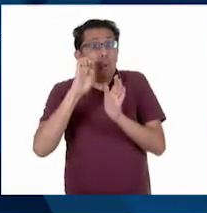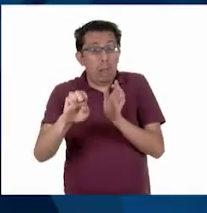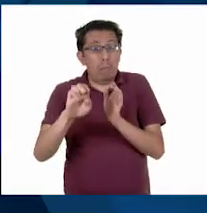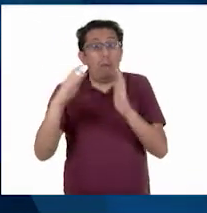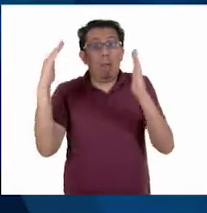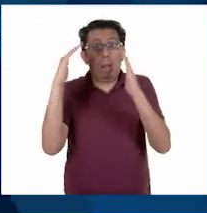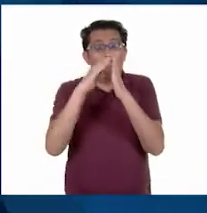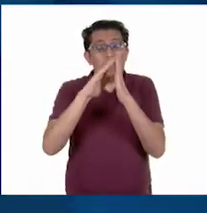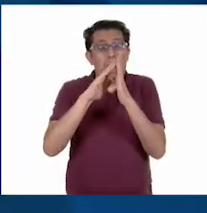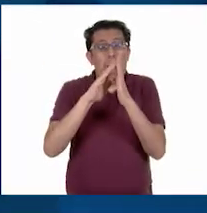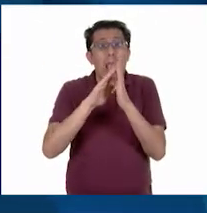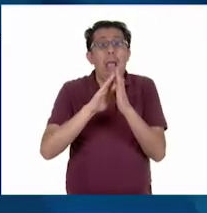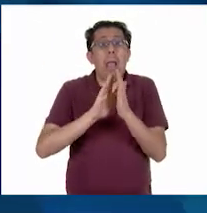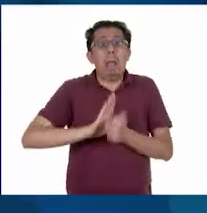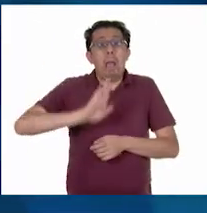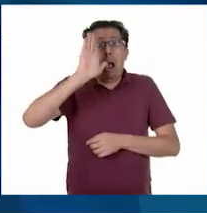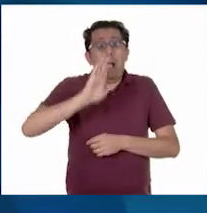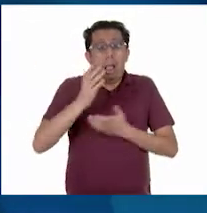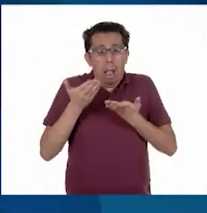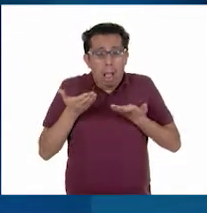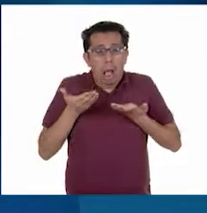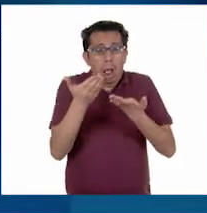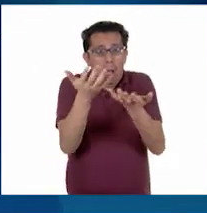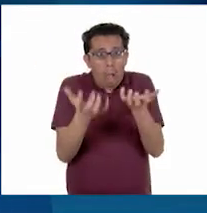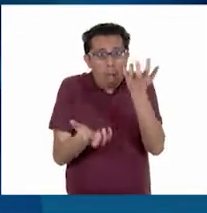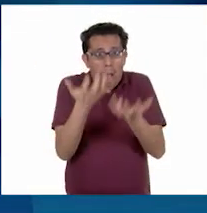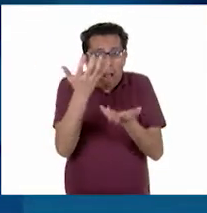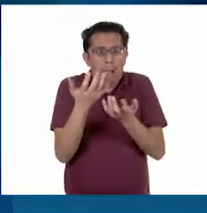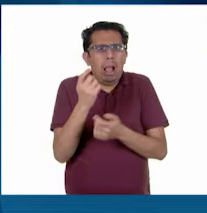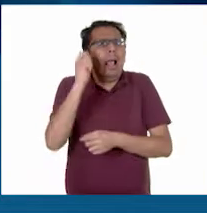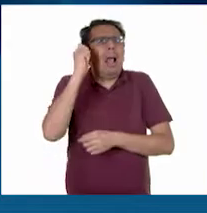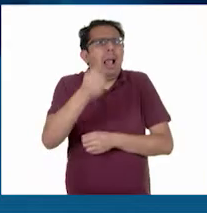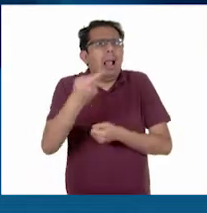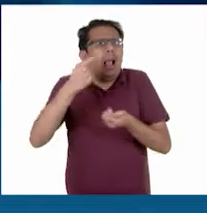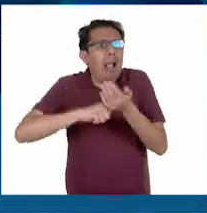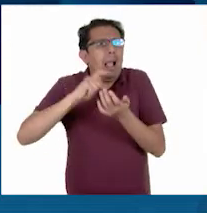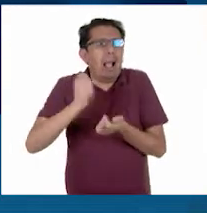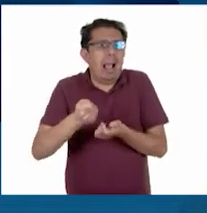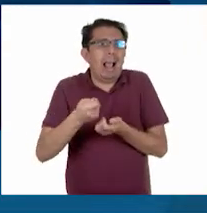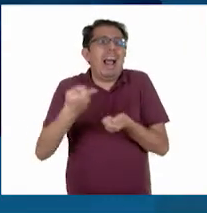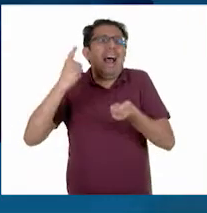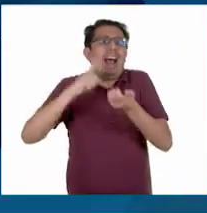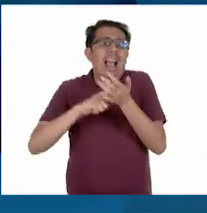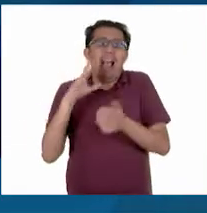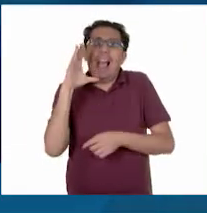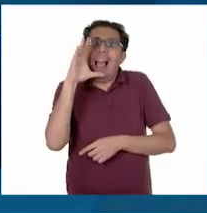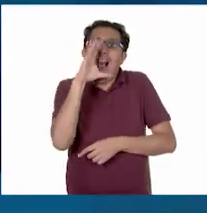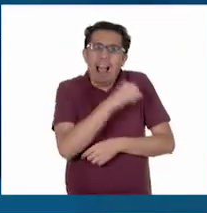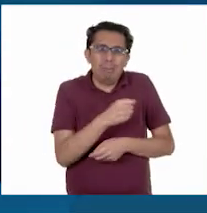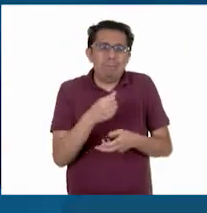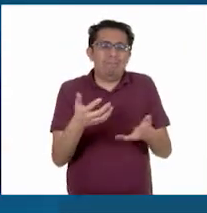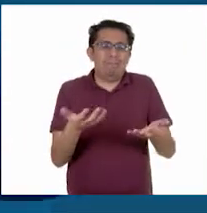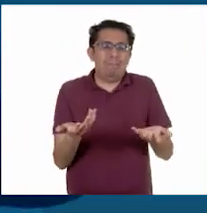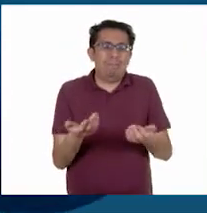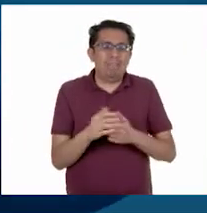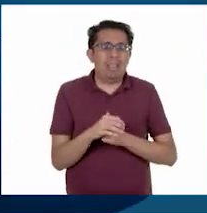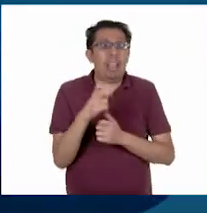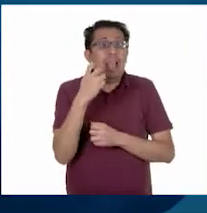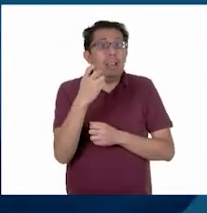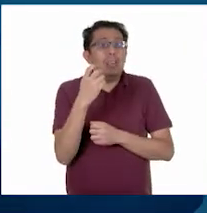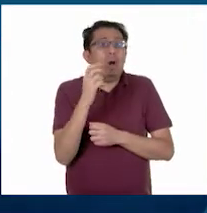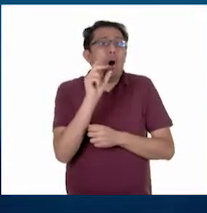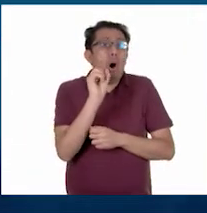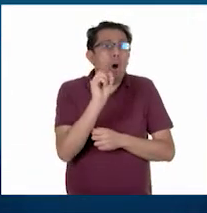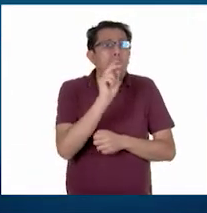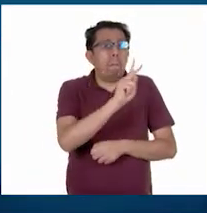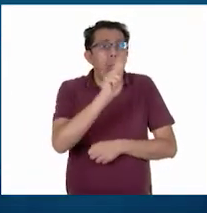horno. Se refiere a que la casa es muy caliente, ¿verdad? No que sea un horno, que viven en un horno de verdad. Puede ser imaginaria, como cuando él dice, ¡ay,